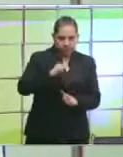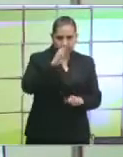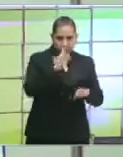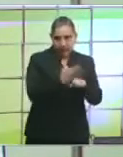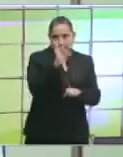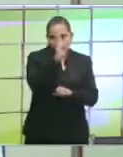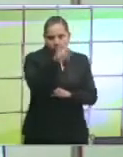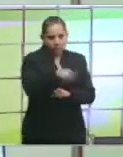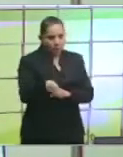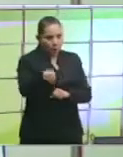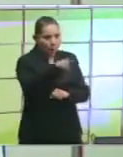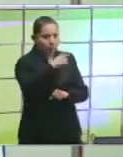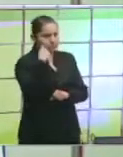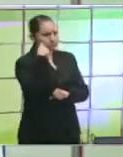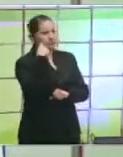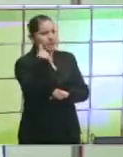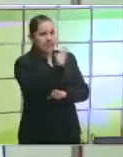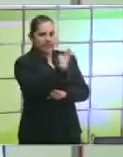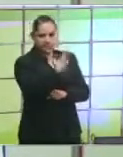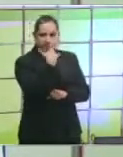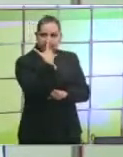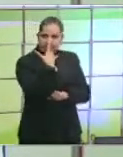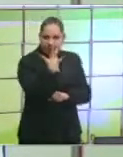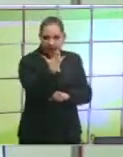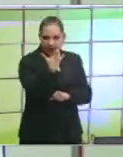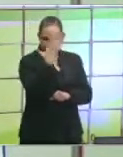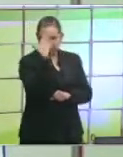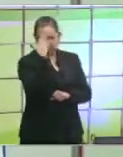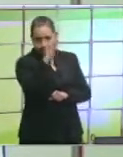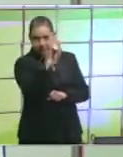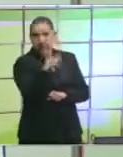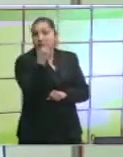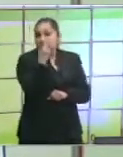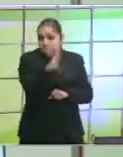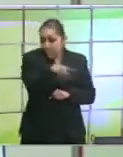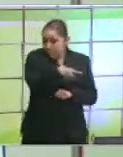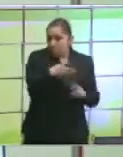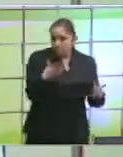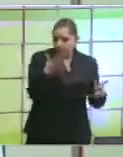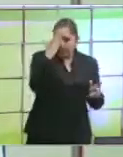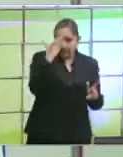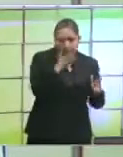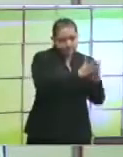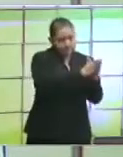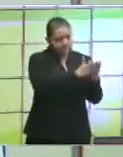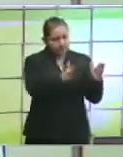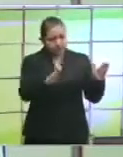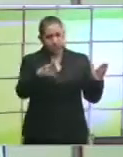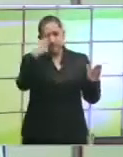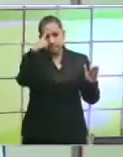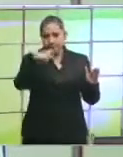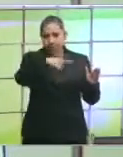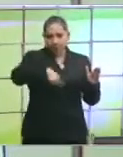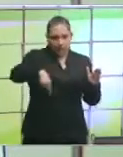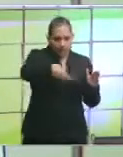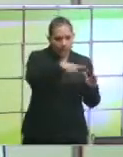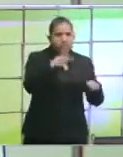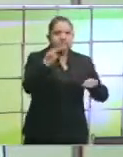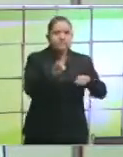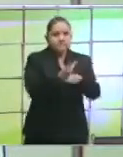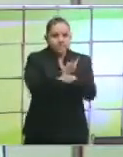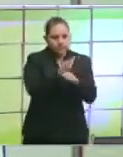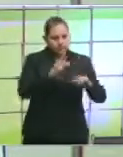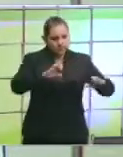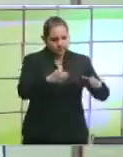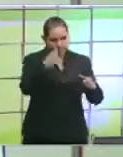pero me parece que son momentos culturales donde se busca incorporarse a un mundo entender ese mundo